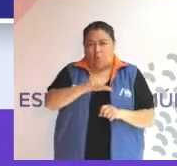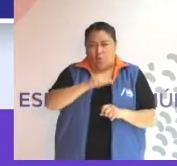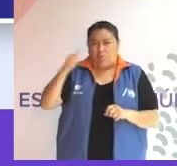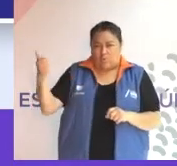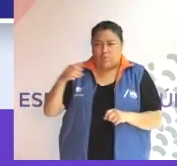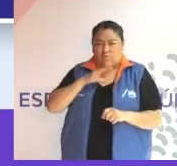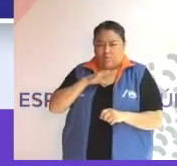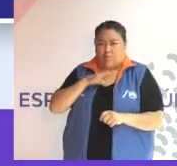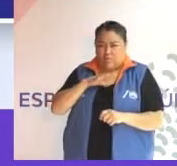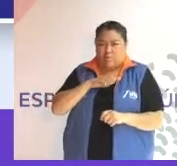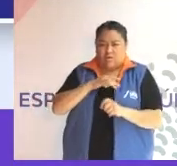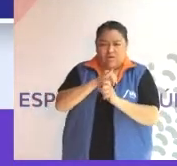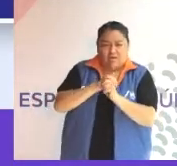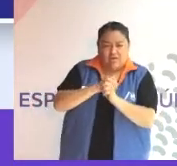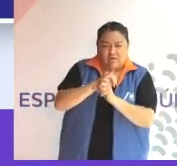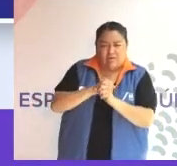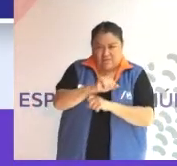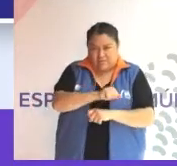en el centro.